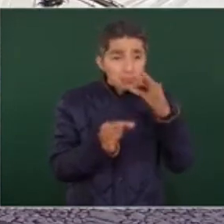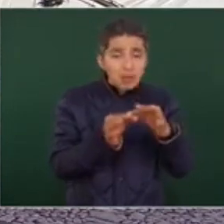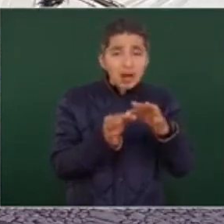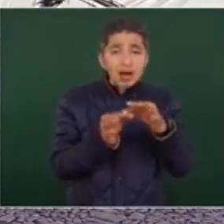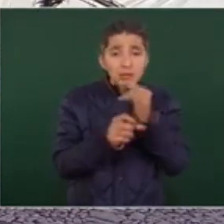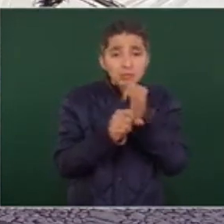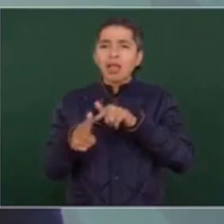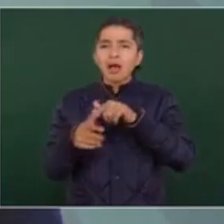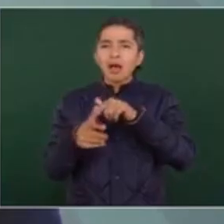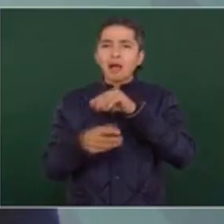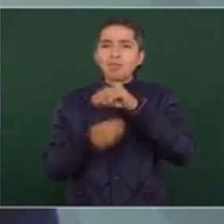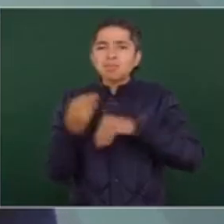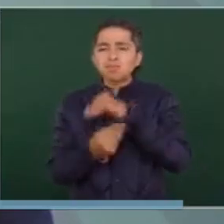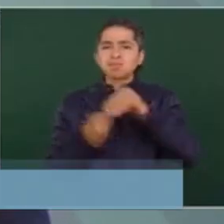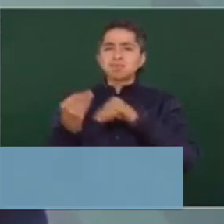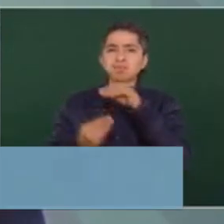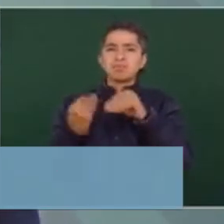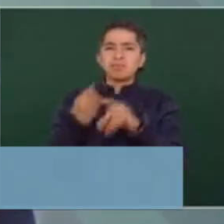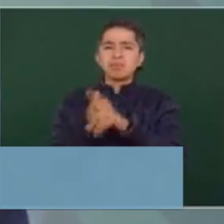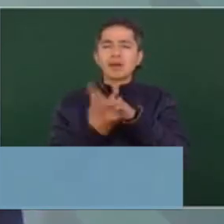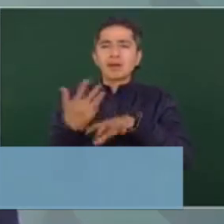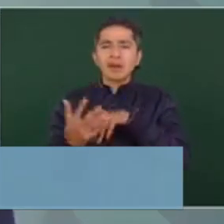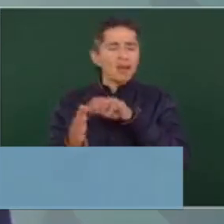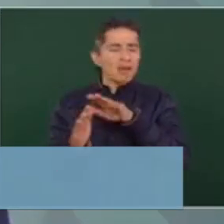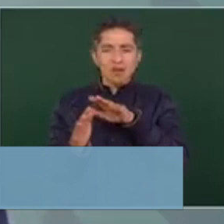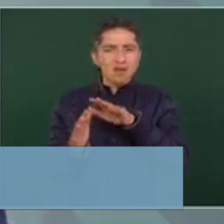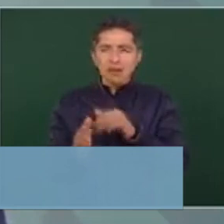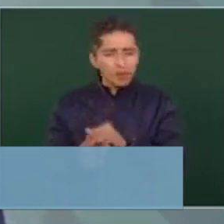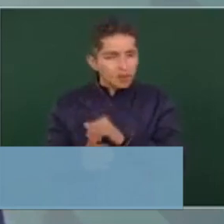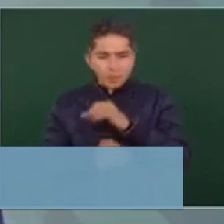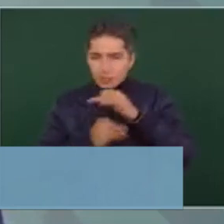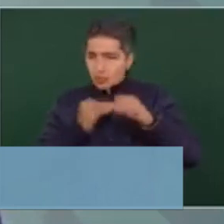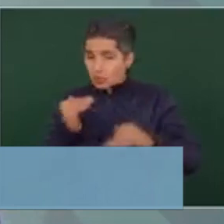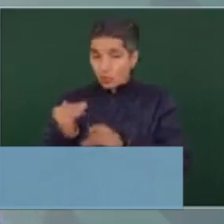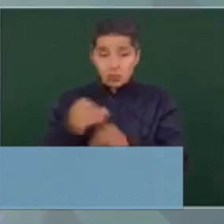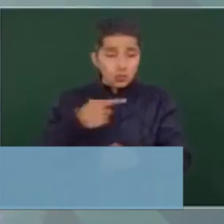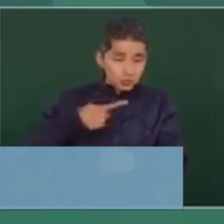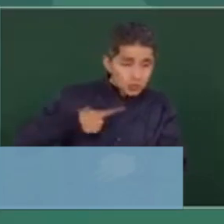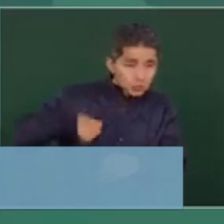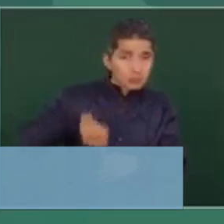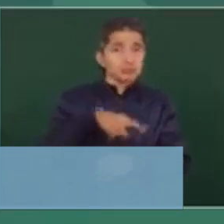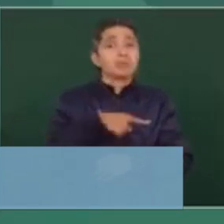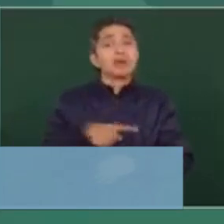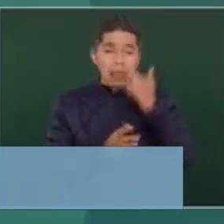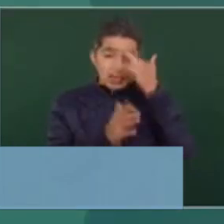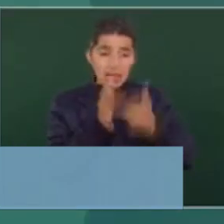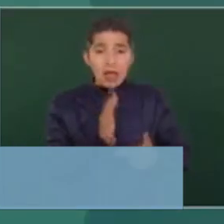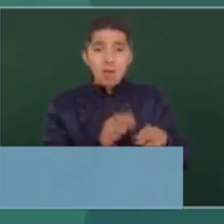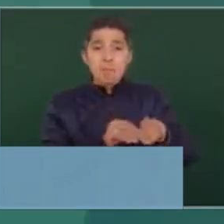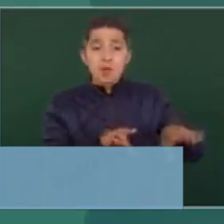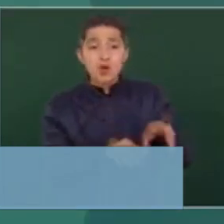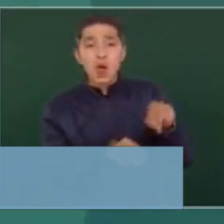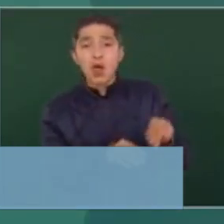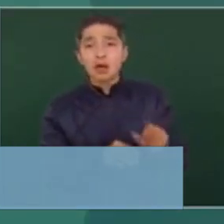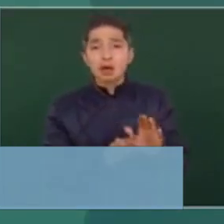ni provocación. Todos tenemos que actuar de manera responsable.